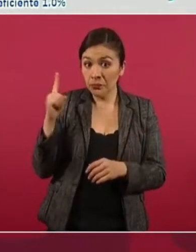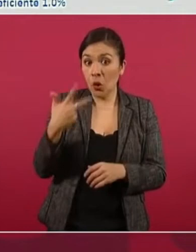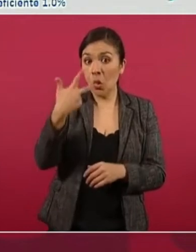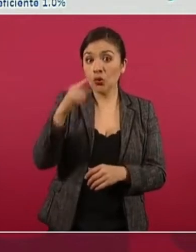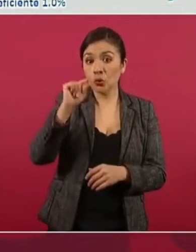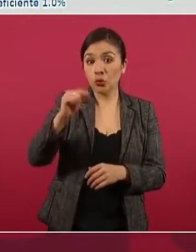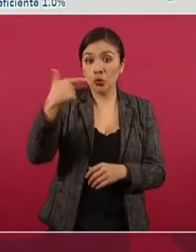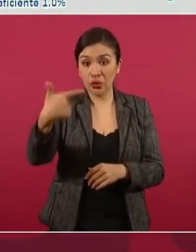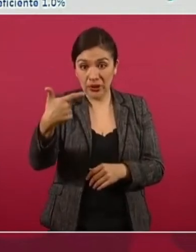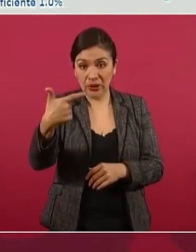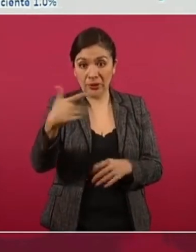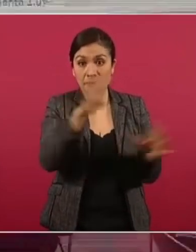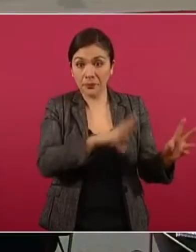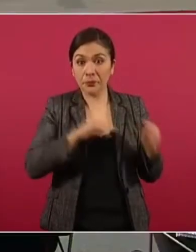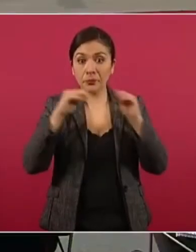8.7.